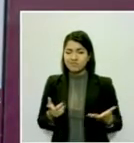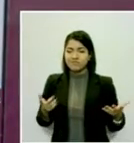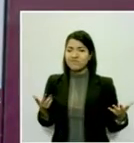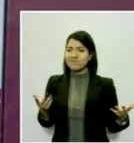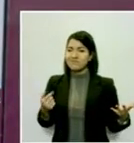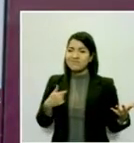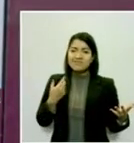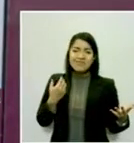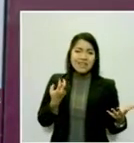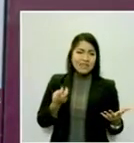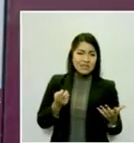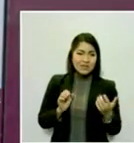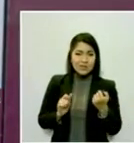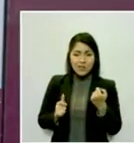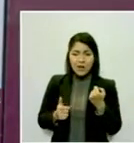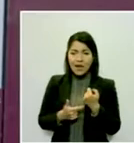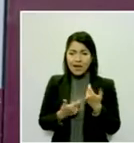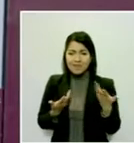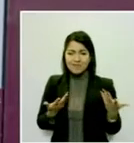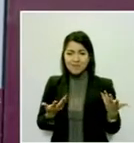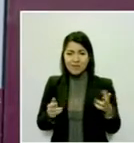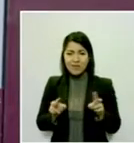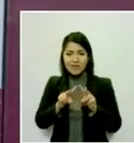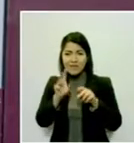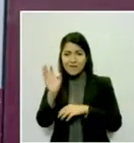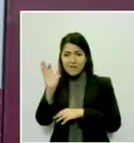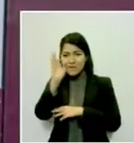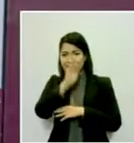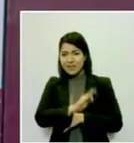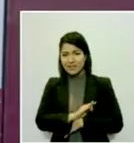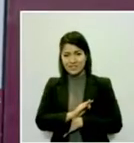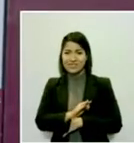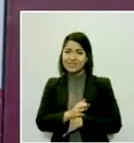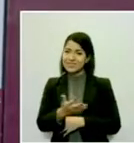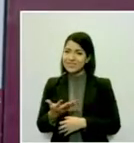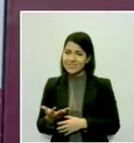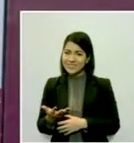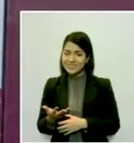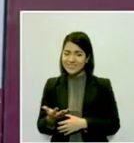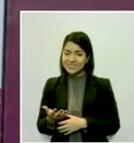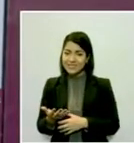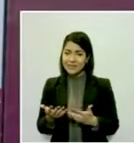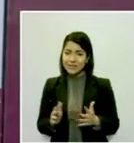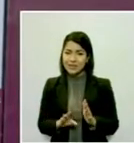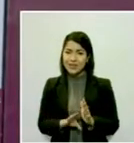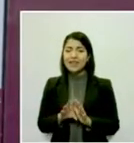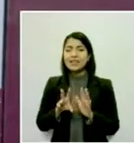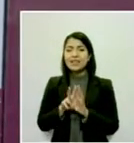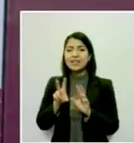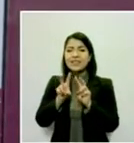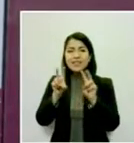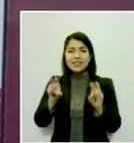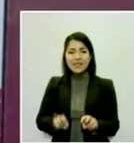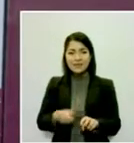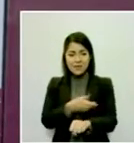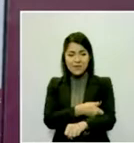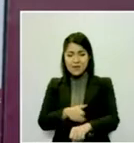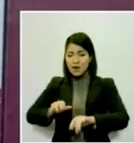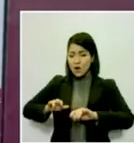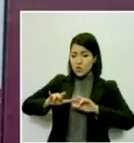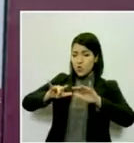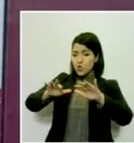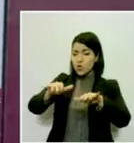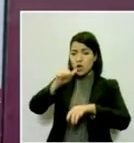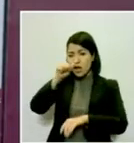cuestión falsa, el tema de que eran familiares, número uno.